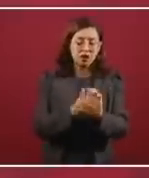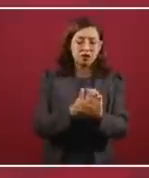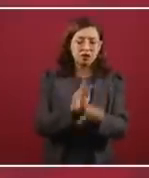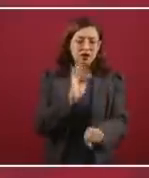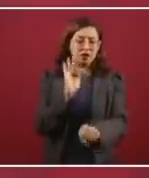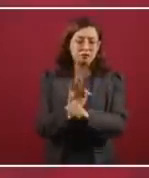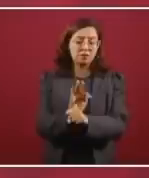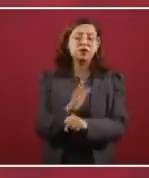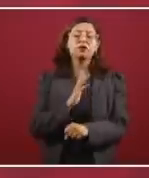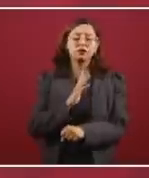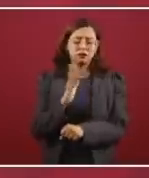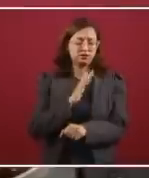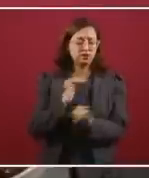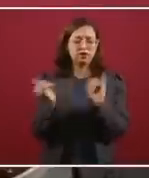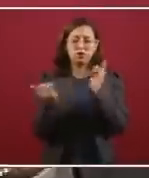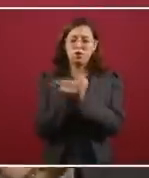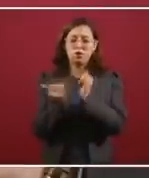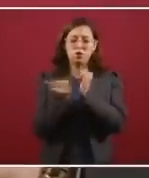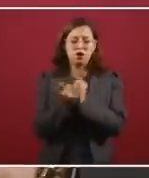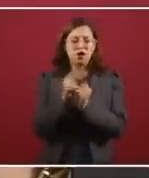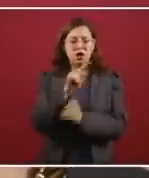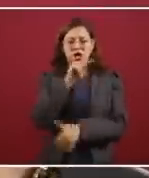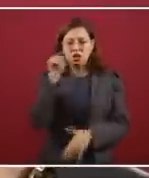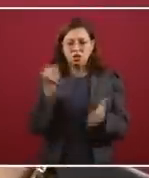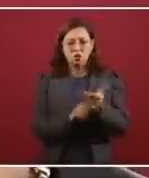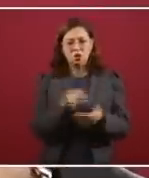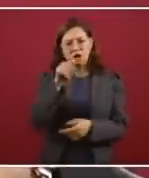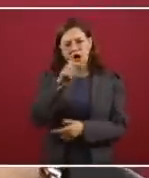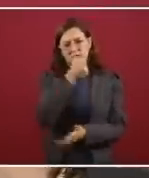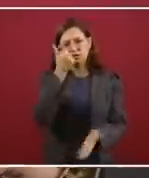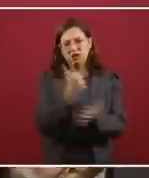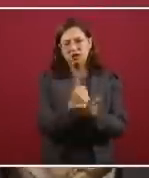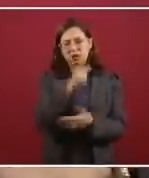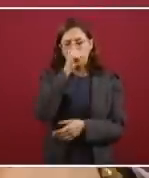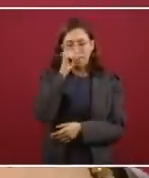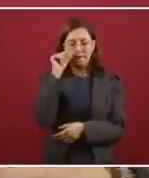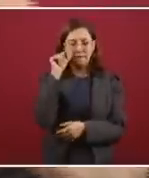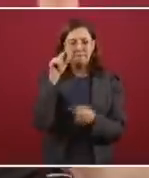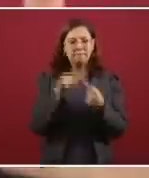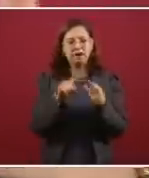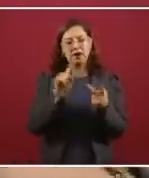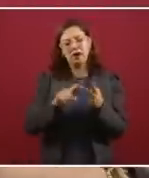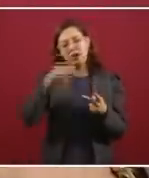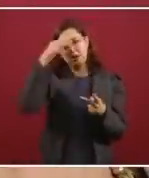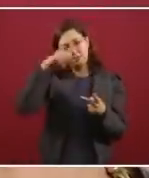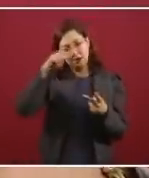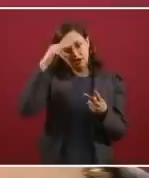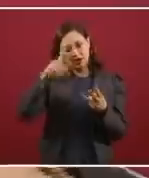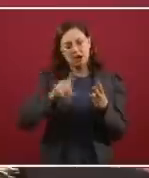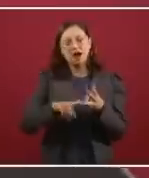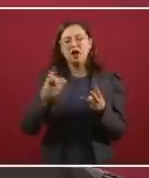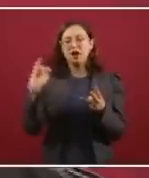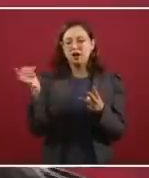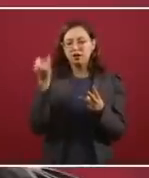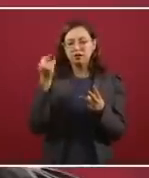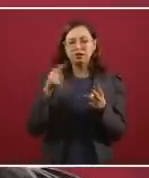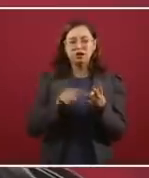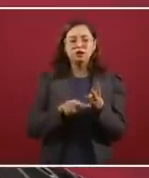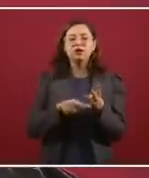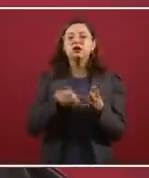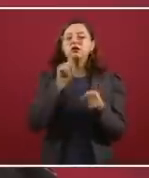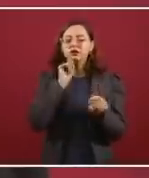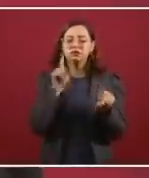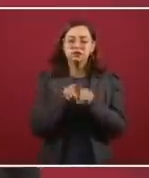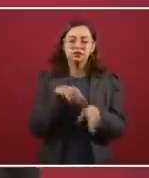un recinto especial en Ciudad Juárez, en Mexicali, en Tijuana, y ahora se va a hacer lo